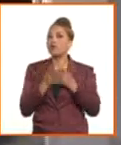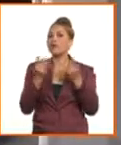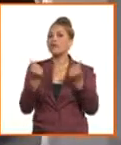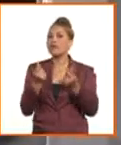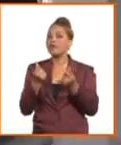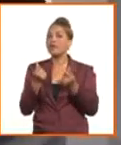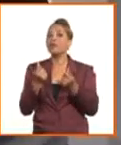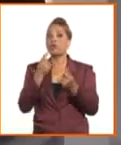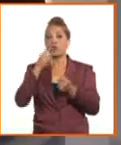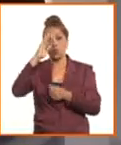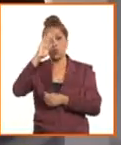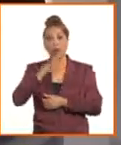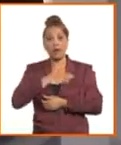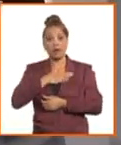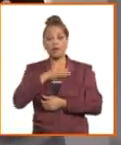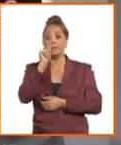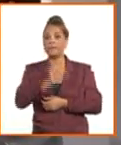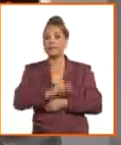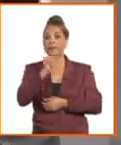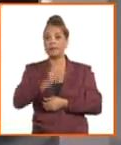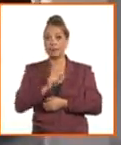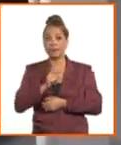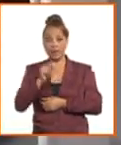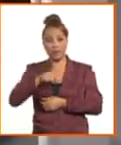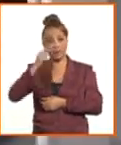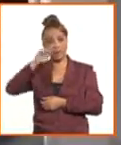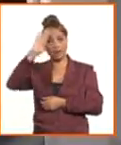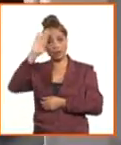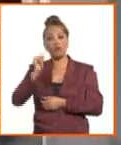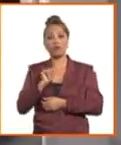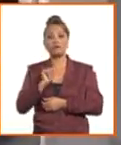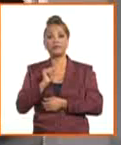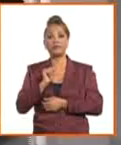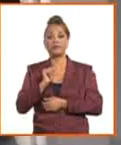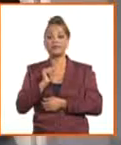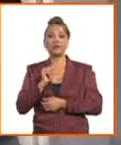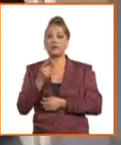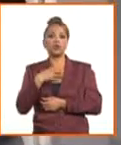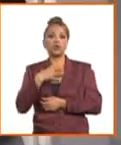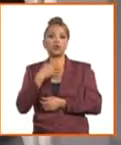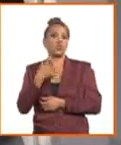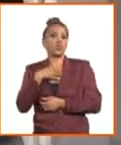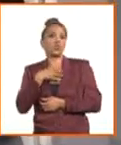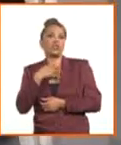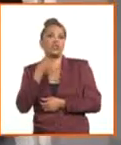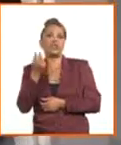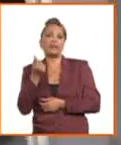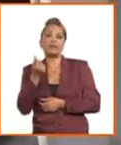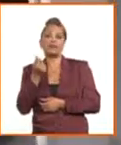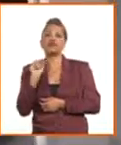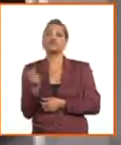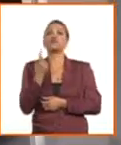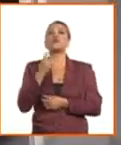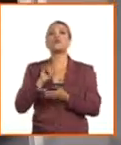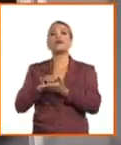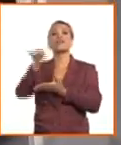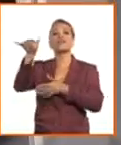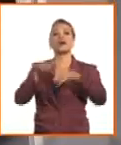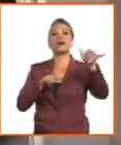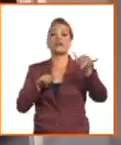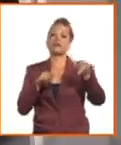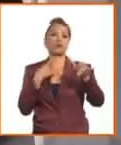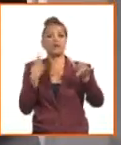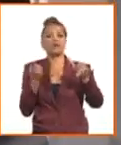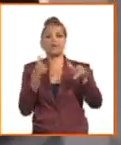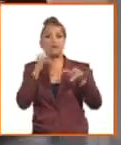cubanos. Las personas naturales, vamos a decir así, los cubanos no demandan divisas, solamente para viajar, pero no demandarían divisas para el consumo